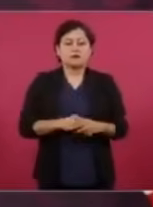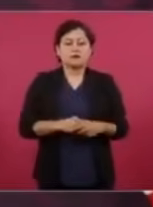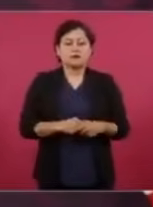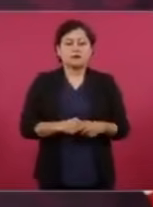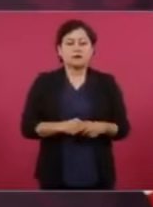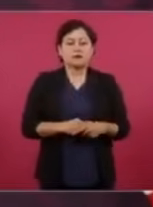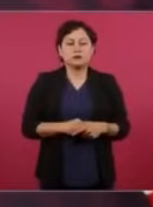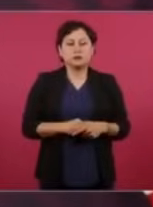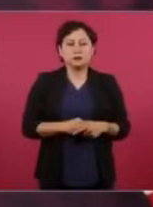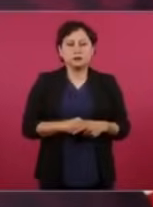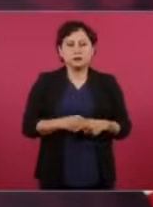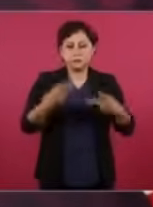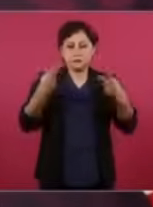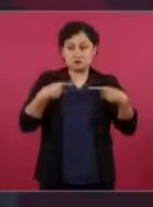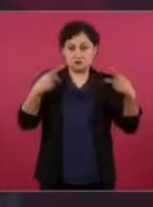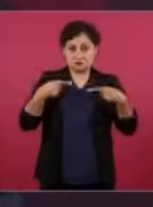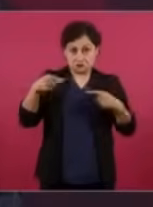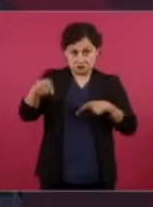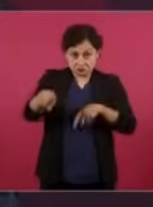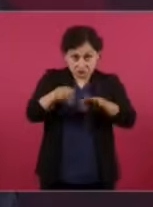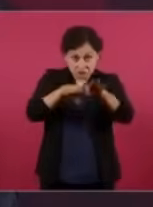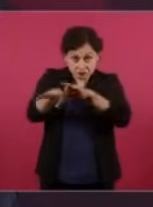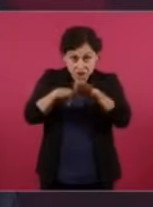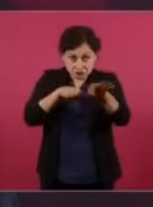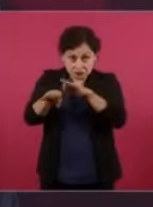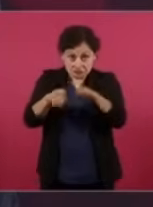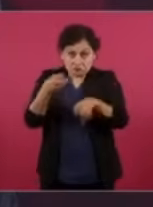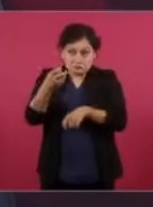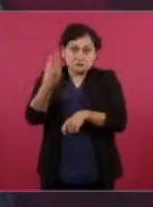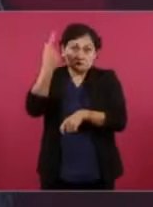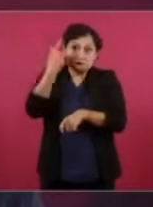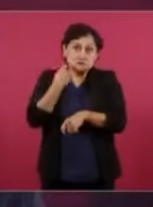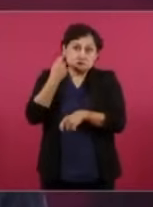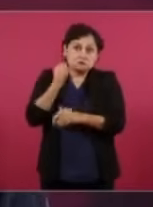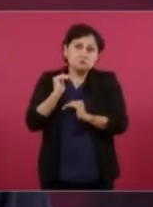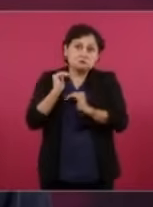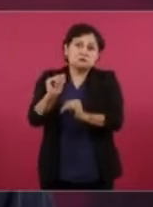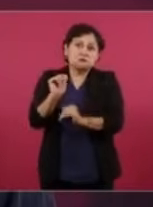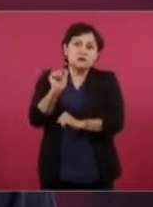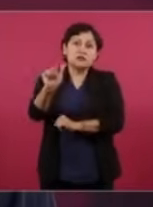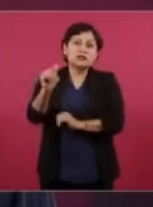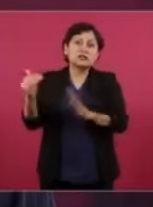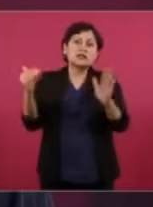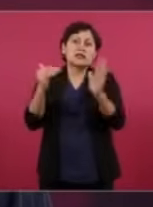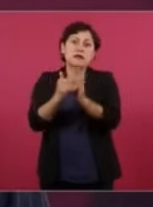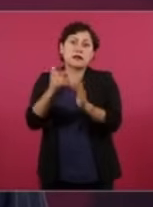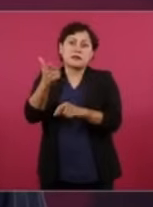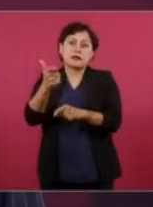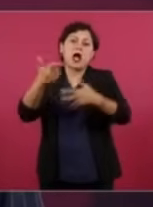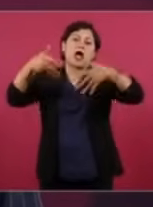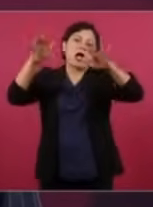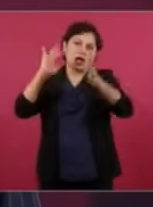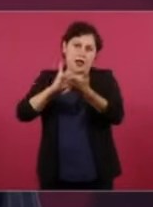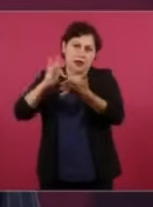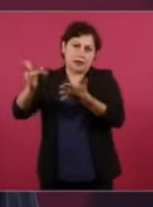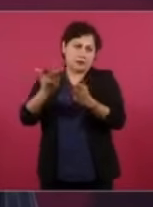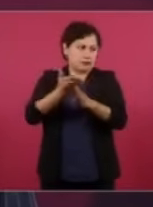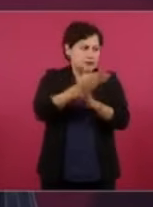y eso porque ya hicimos la reforma, va a obtener 17,000 pesos mensuales